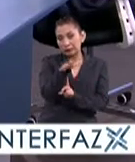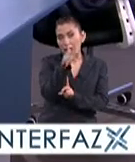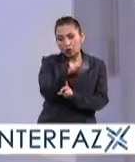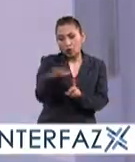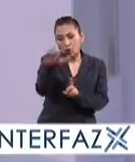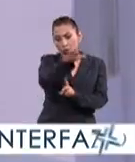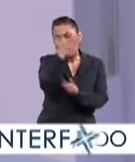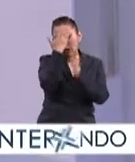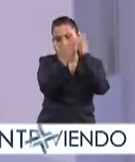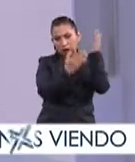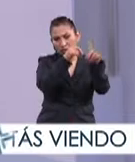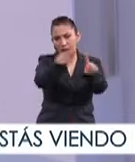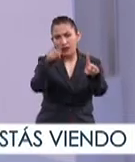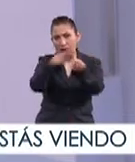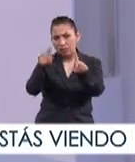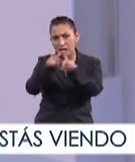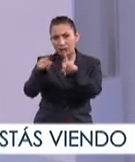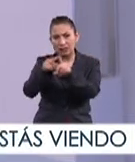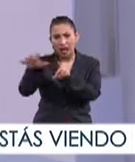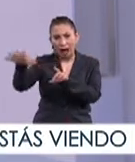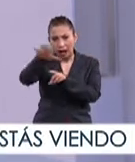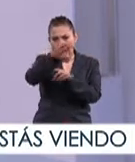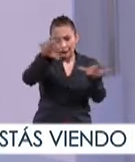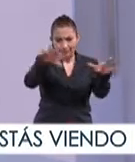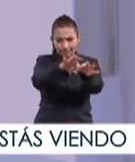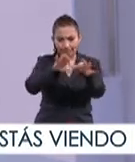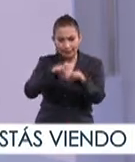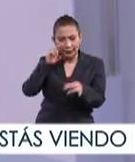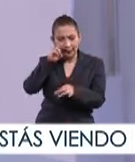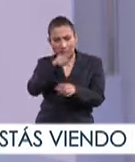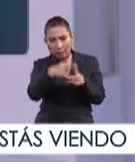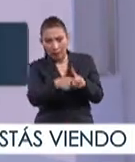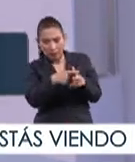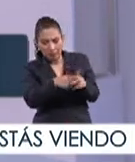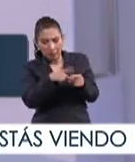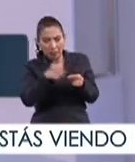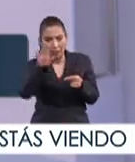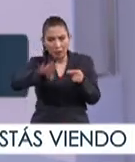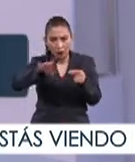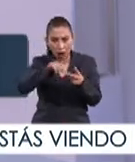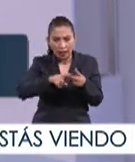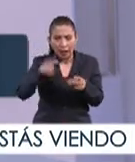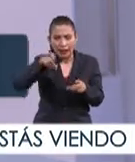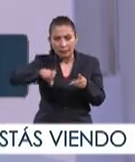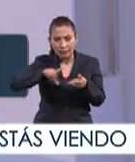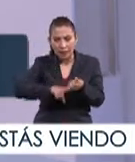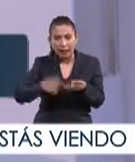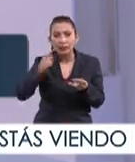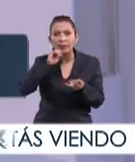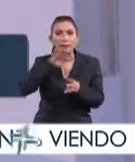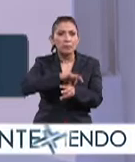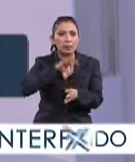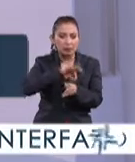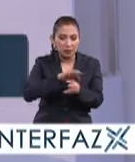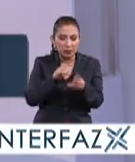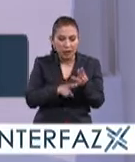un campo de estudios multidisciplinario. Se puede ver desde las matemáticas, biología, claro, química, desde la medicina.